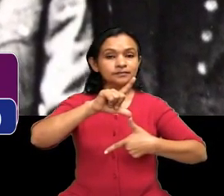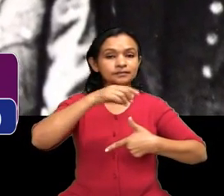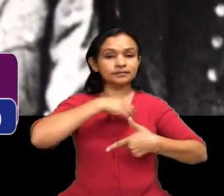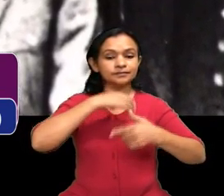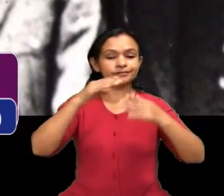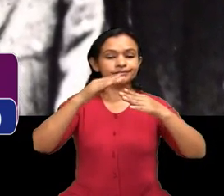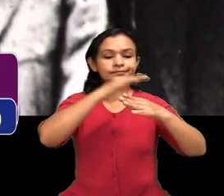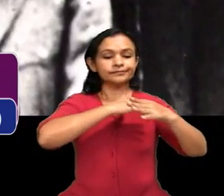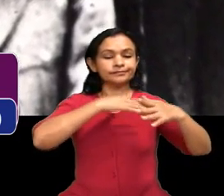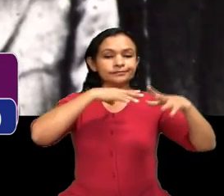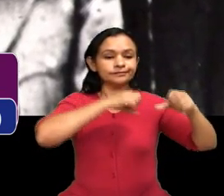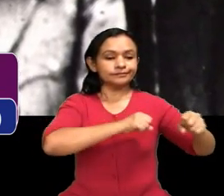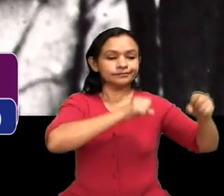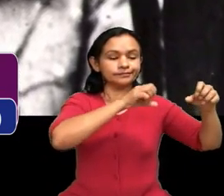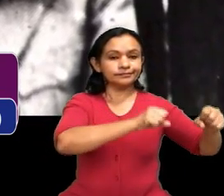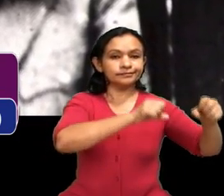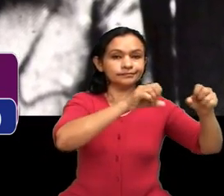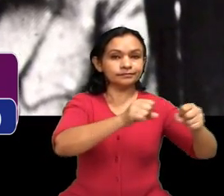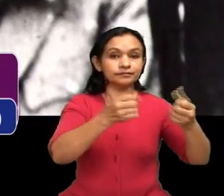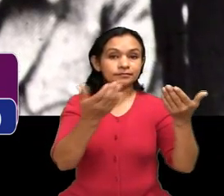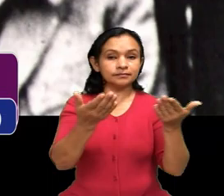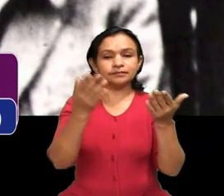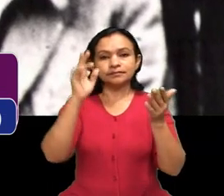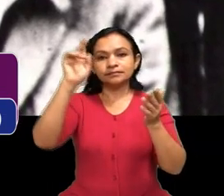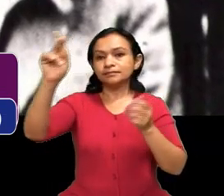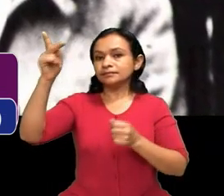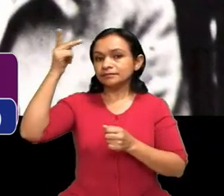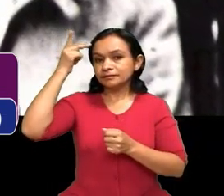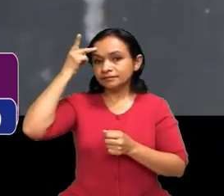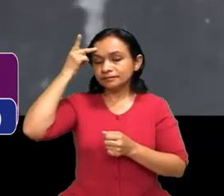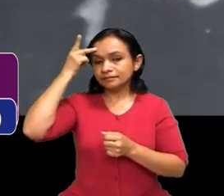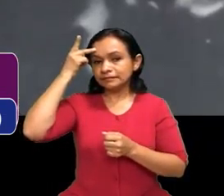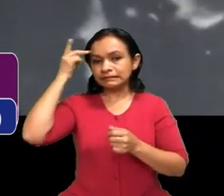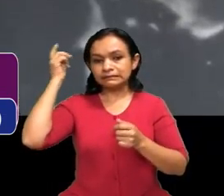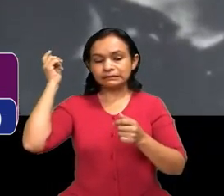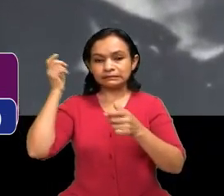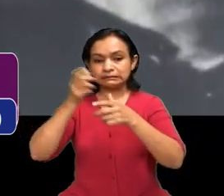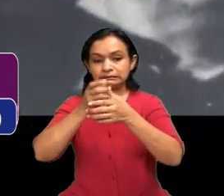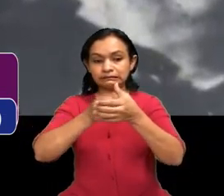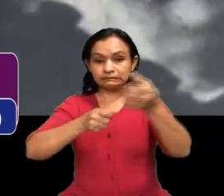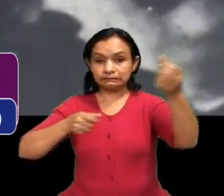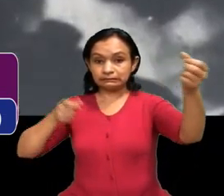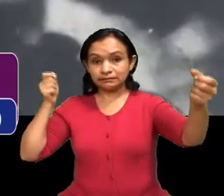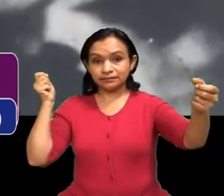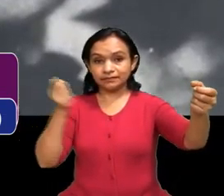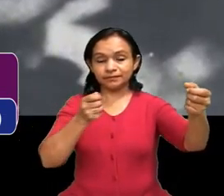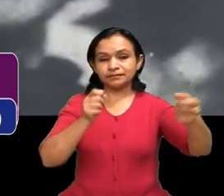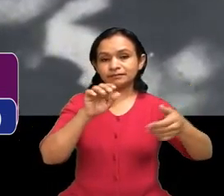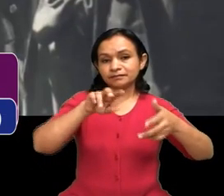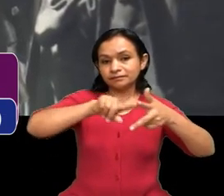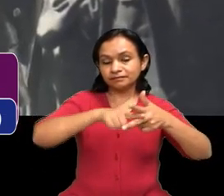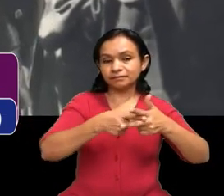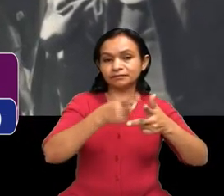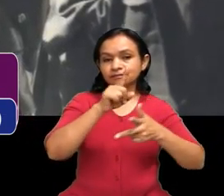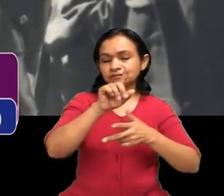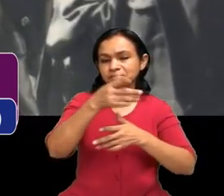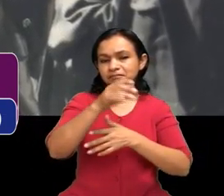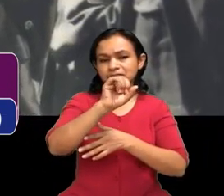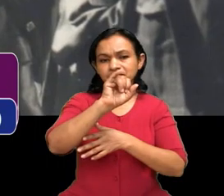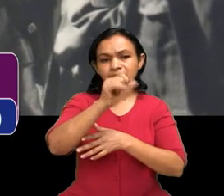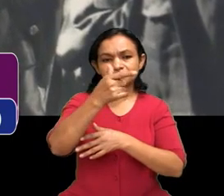trasero y empieza a establecerlo de esa manera. Bueno, la política, el gran garrote la había establecido a inicios del siglo XX, pero después de